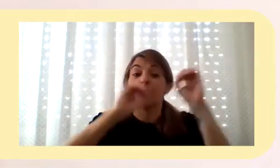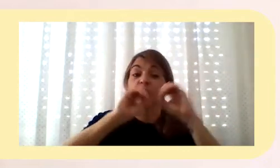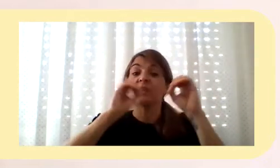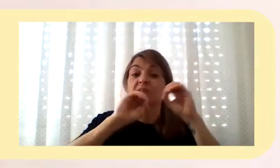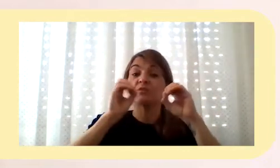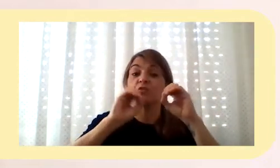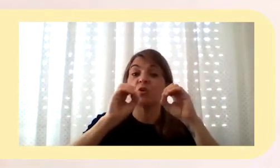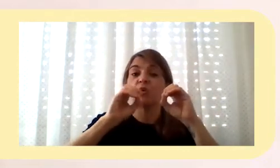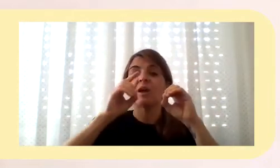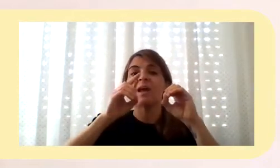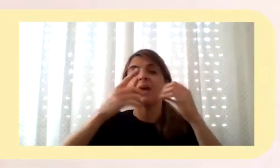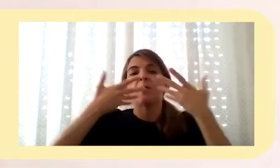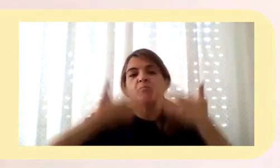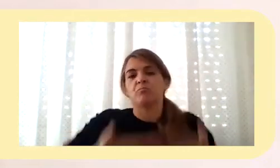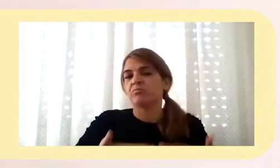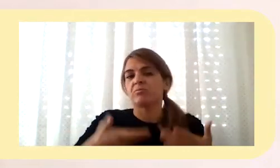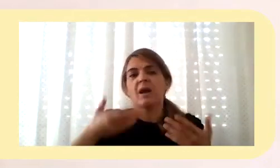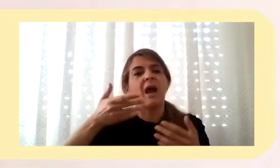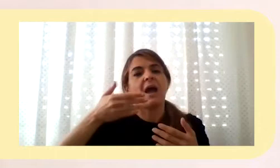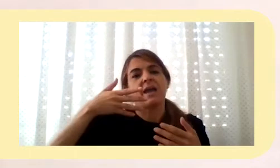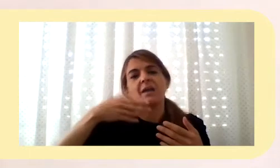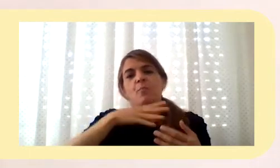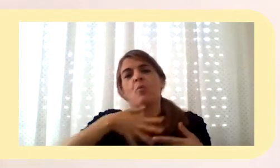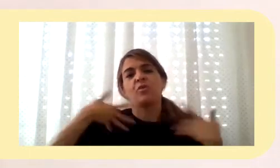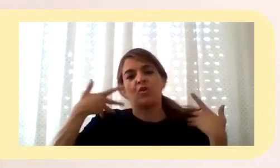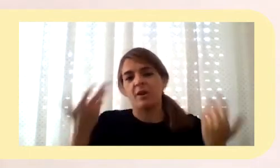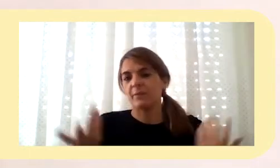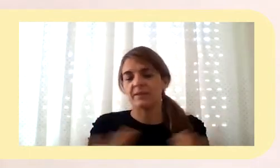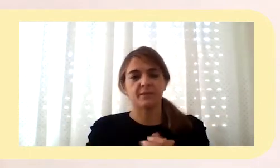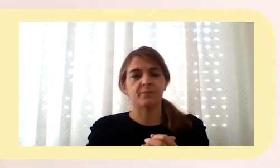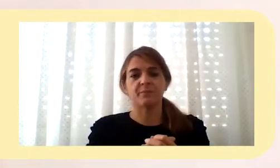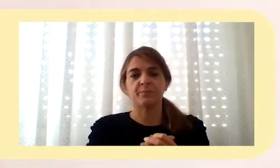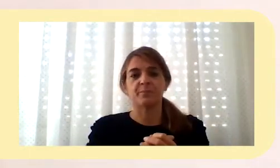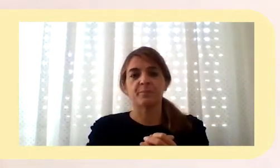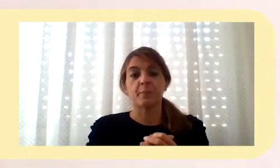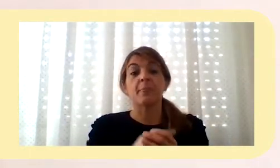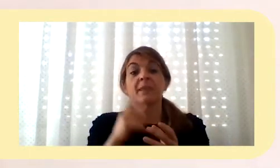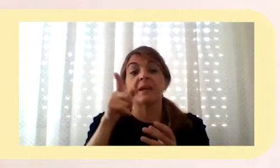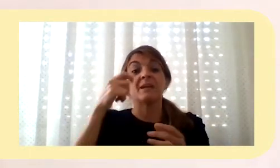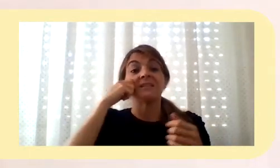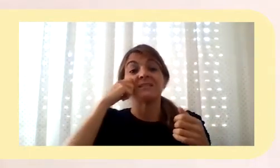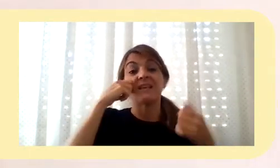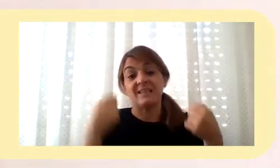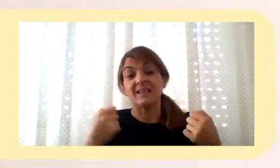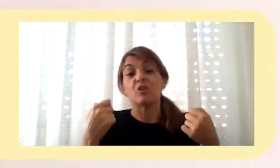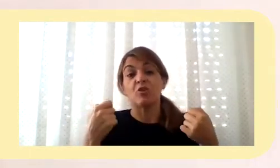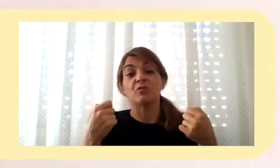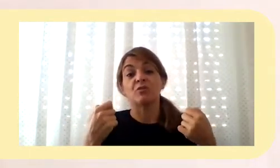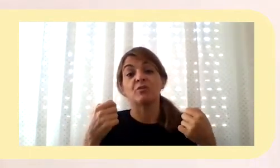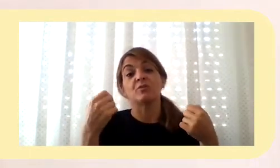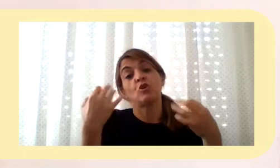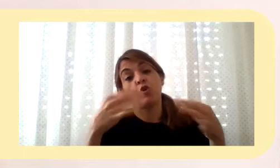encuentra emocionalmente agotado y agotada. Si tenemos en cuenta que el sector sanitario es mayoritariamente